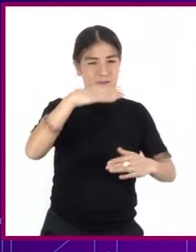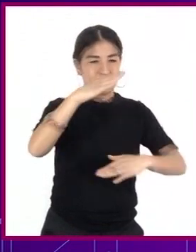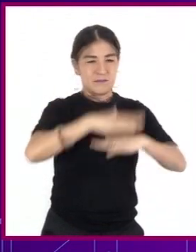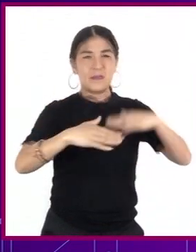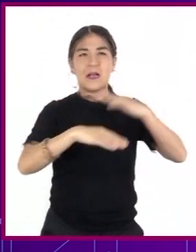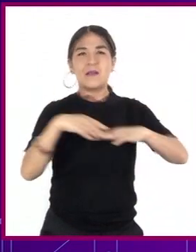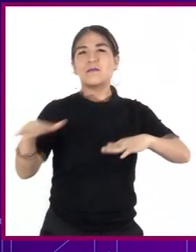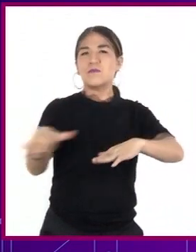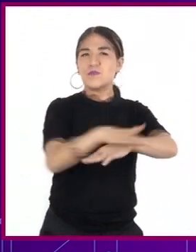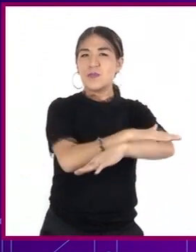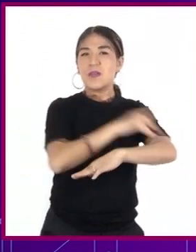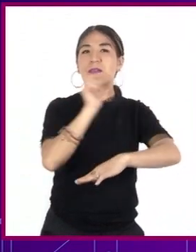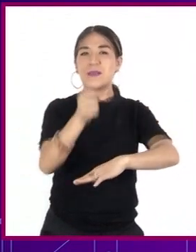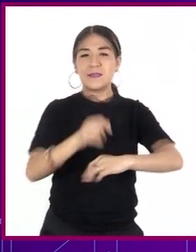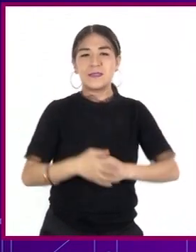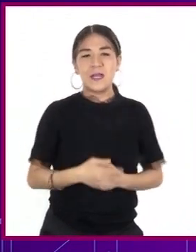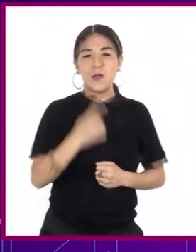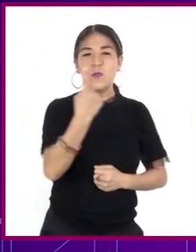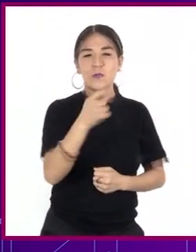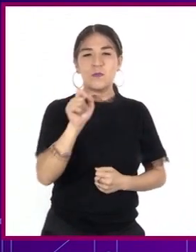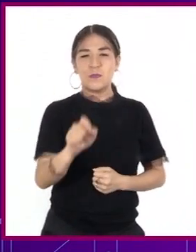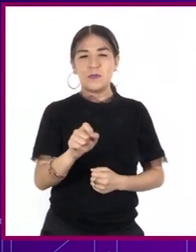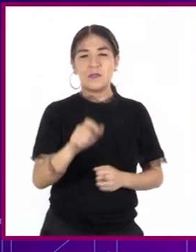una superficie de